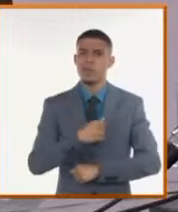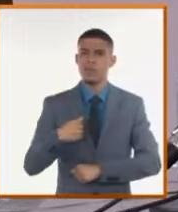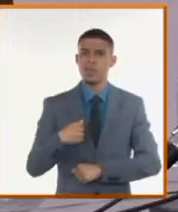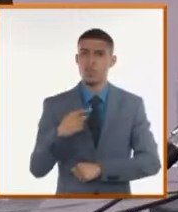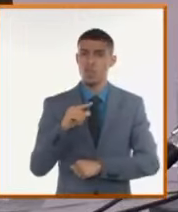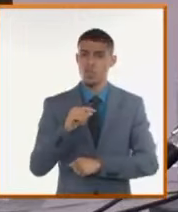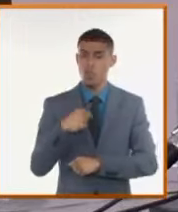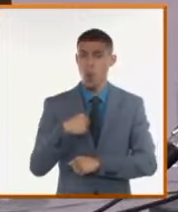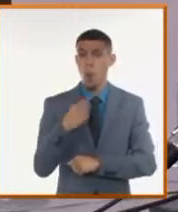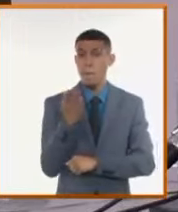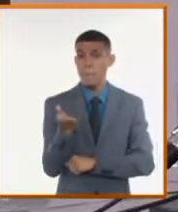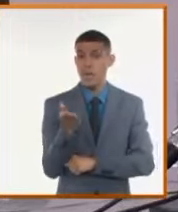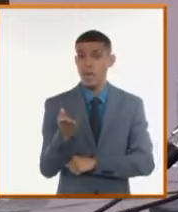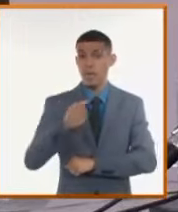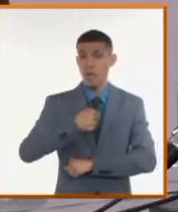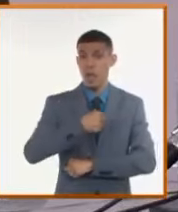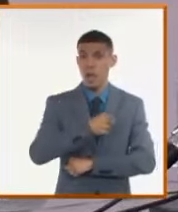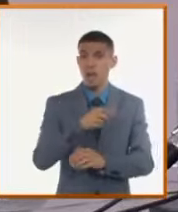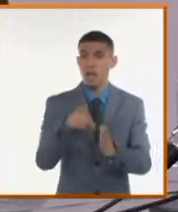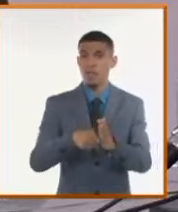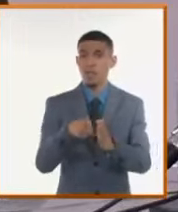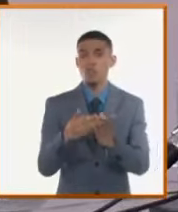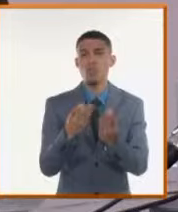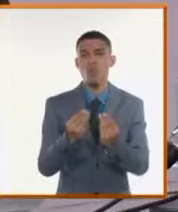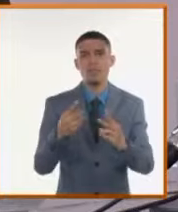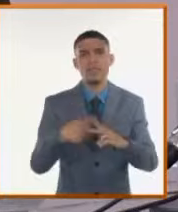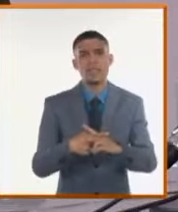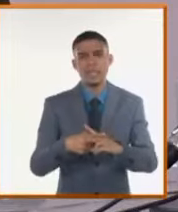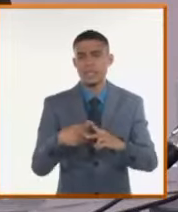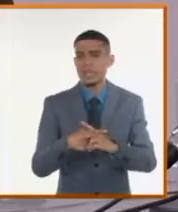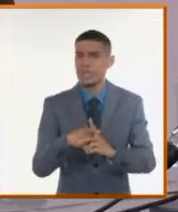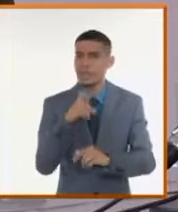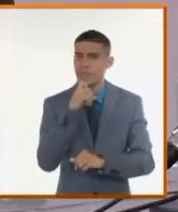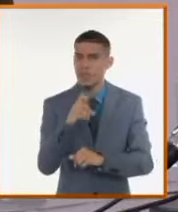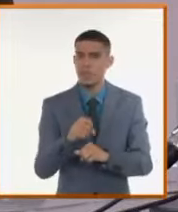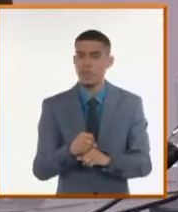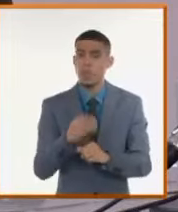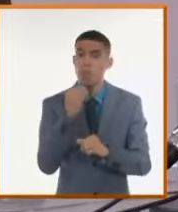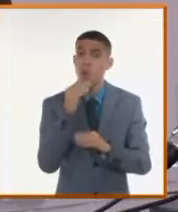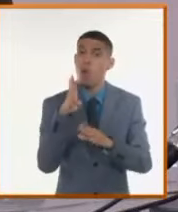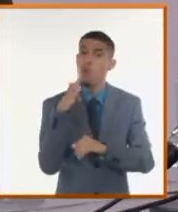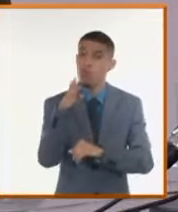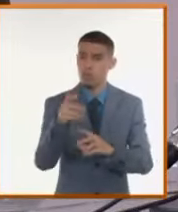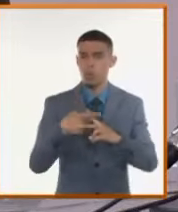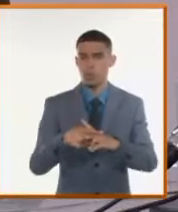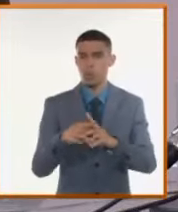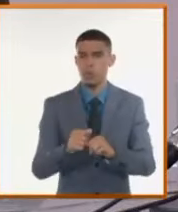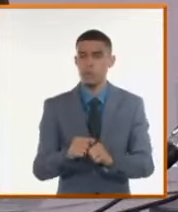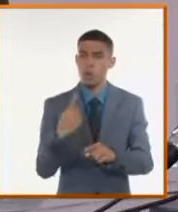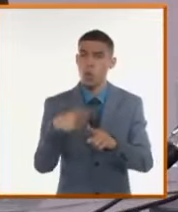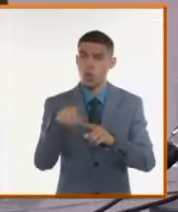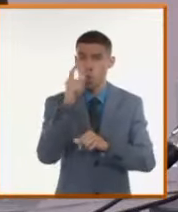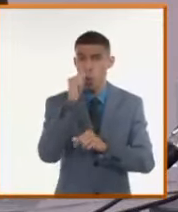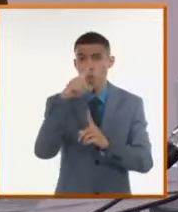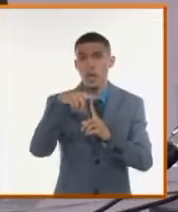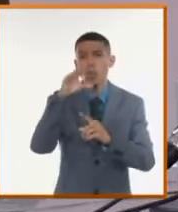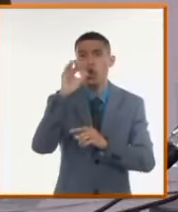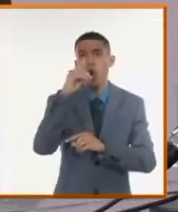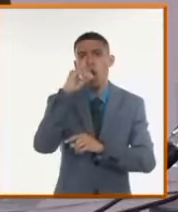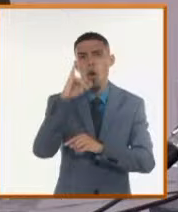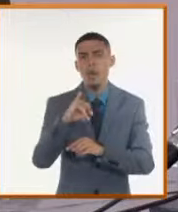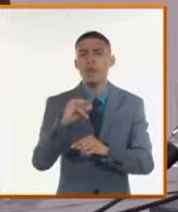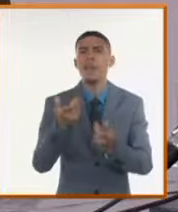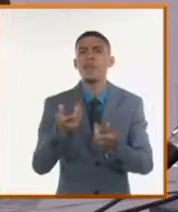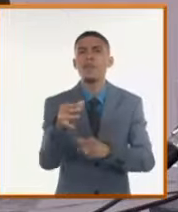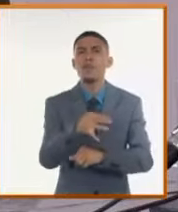por mucho que insistí solo encontré trabas Ojalá resuelvan eso Tony me gustaría conocer Qué sucedió con la infraestructura ferroviaria de